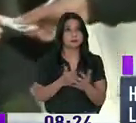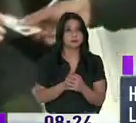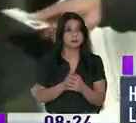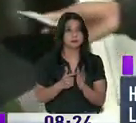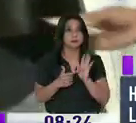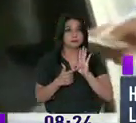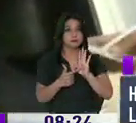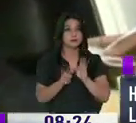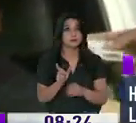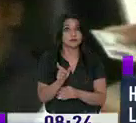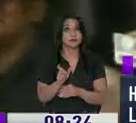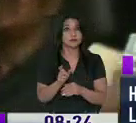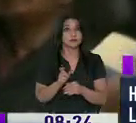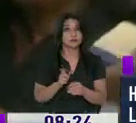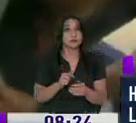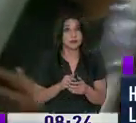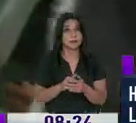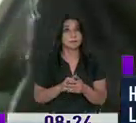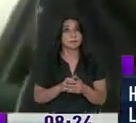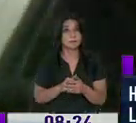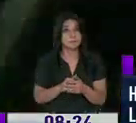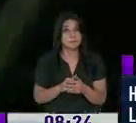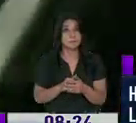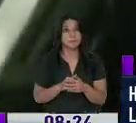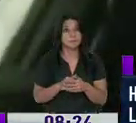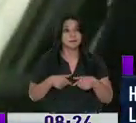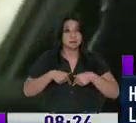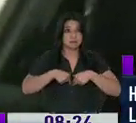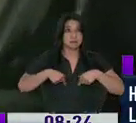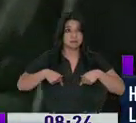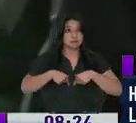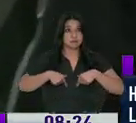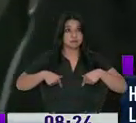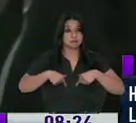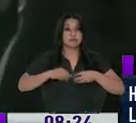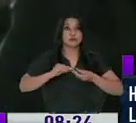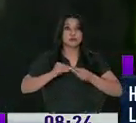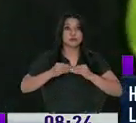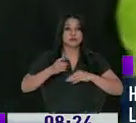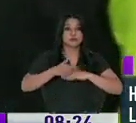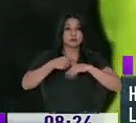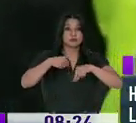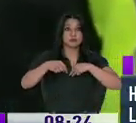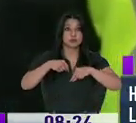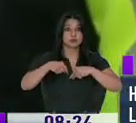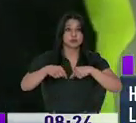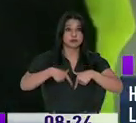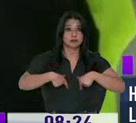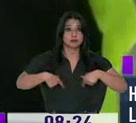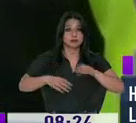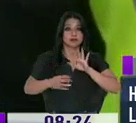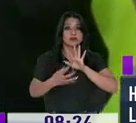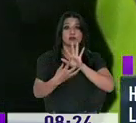mostrarnos su código? Muchas gracias. Aquí pueden ver la numeración de la agencia y el logo, que es lo